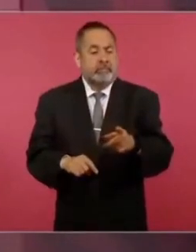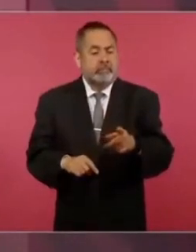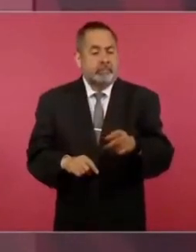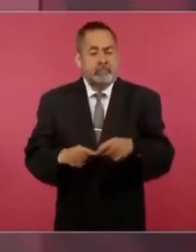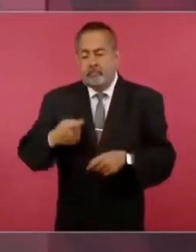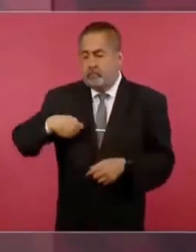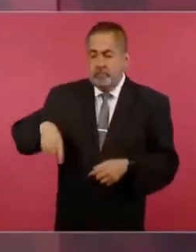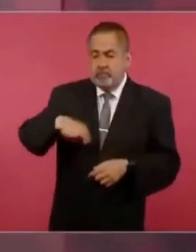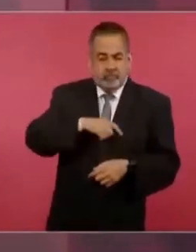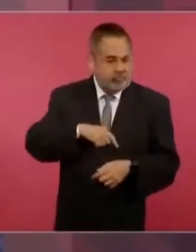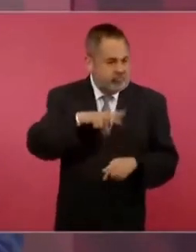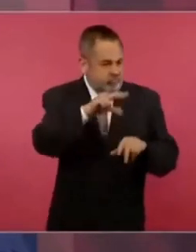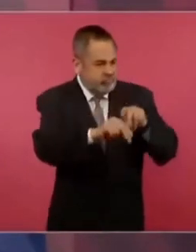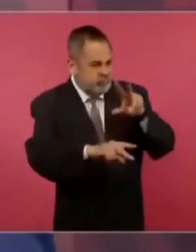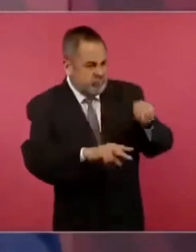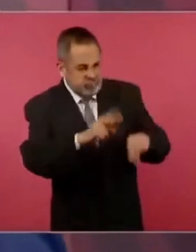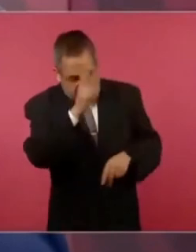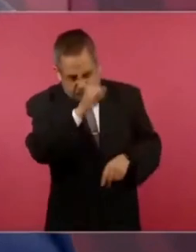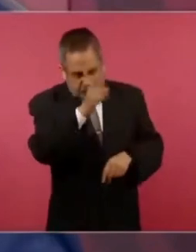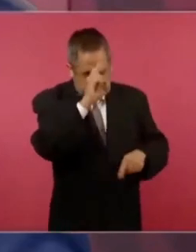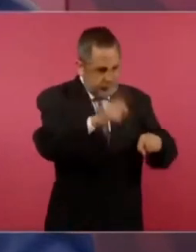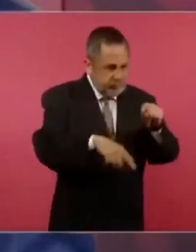no hay represión.